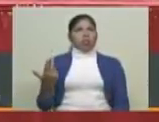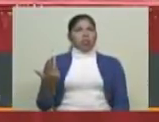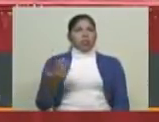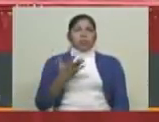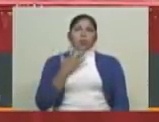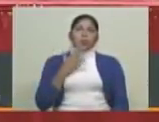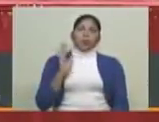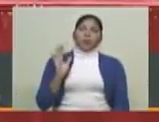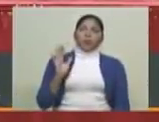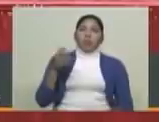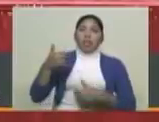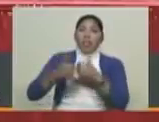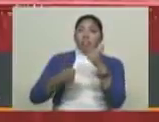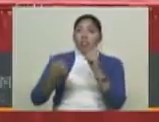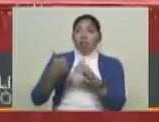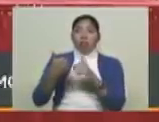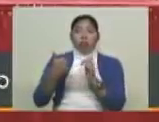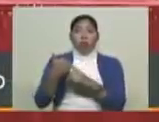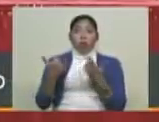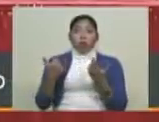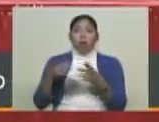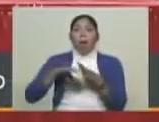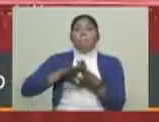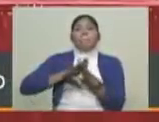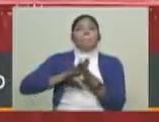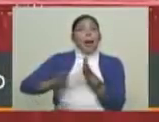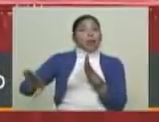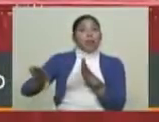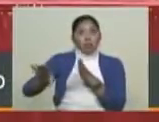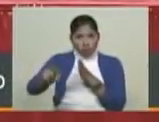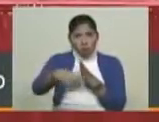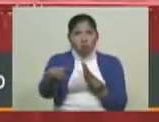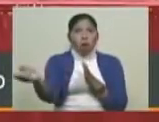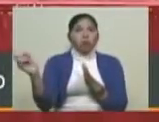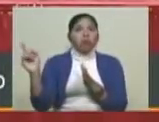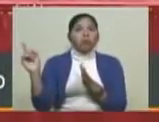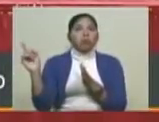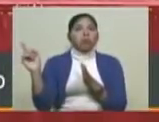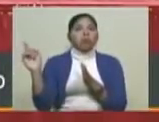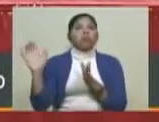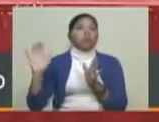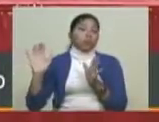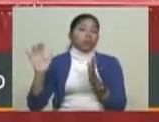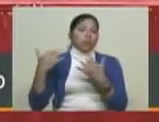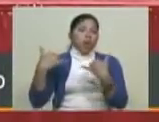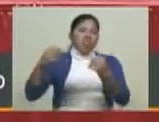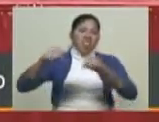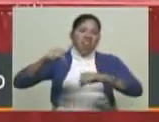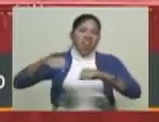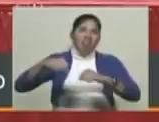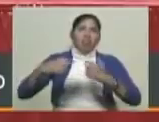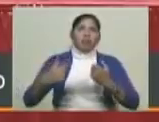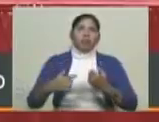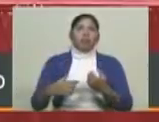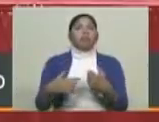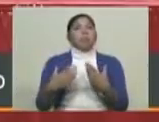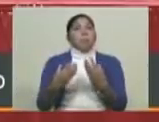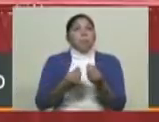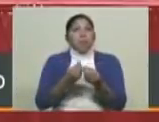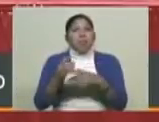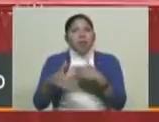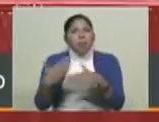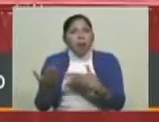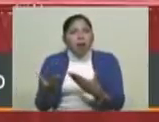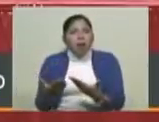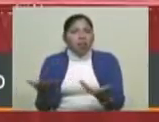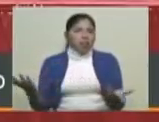candidato, lo que fuera, él montaba su comando de campaña aparte. ¿Cierto o falso? ¿Y a qué nos llevó eso? A